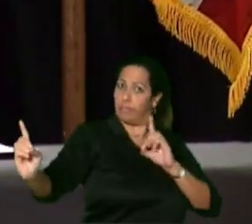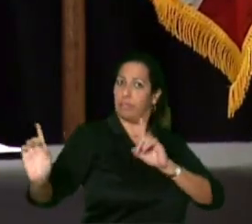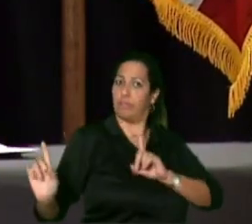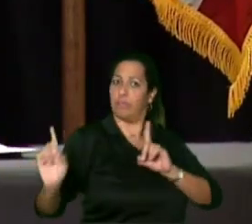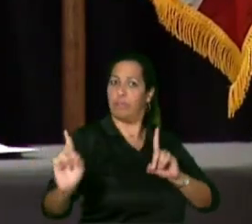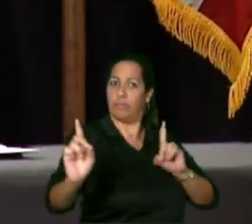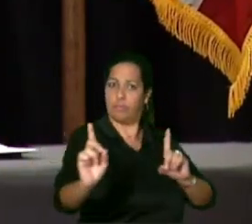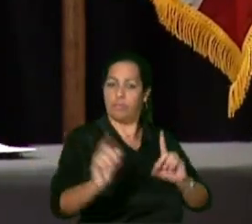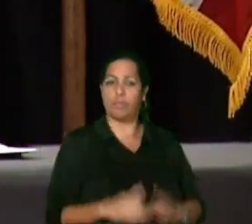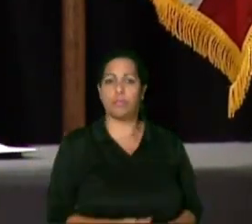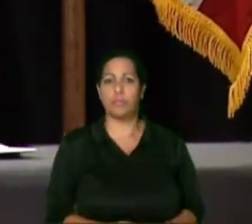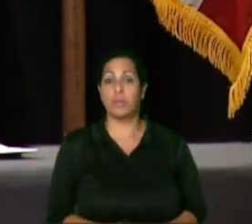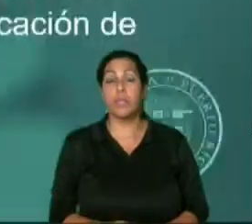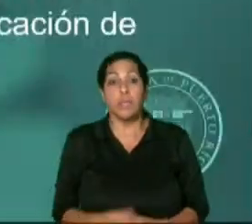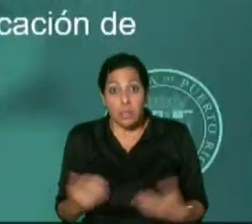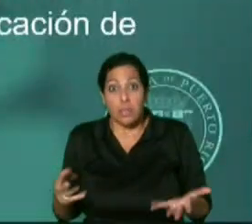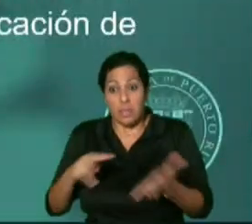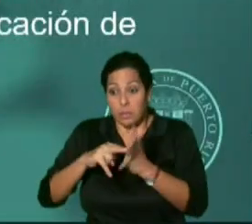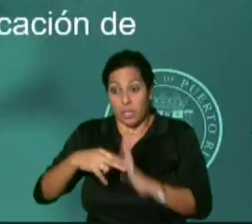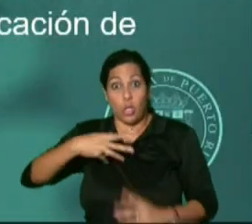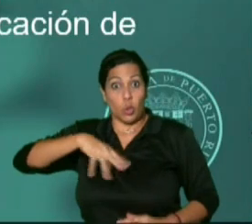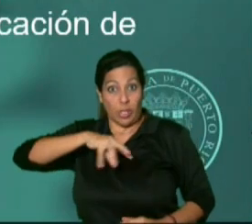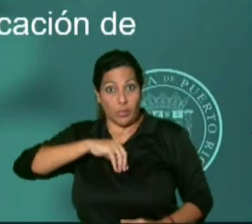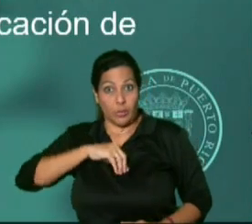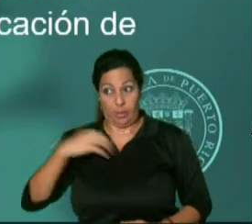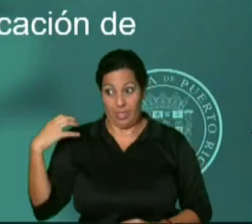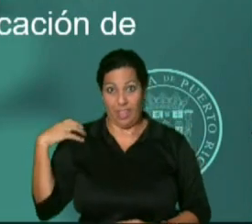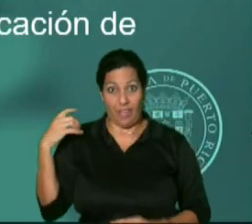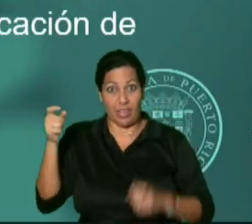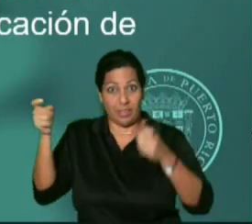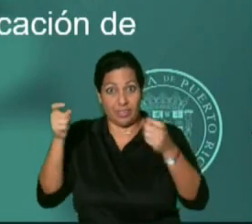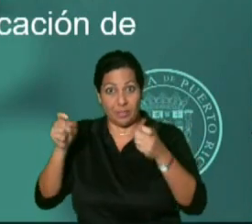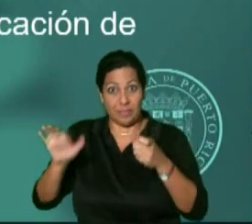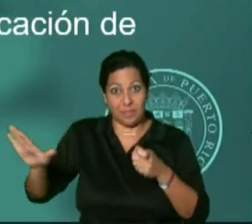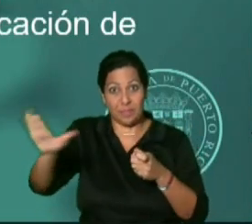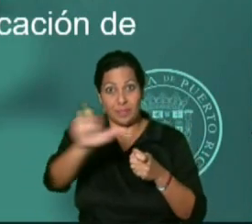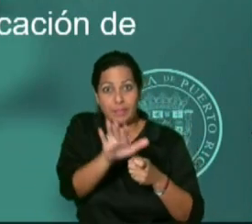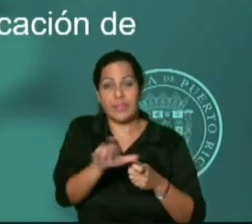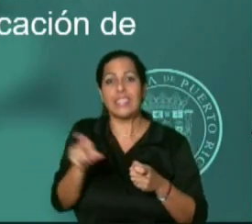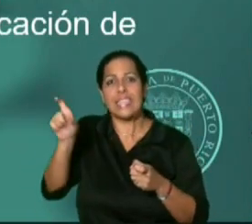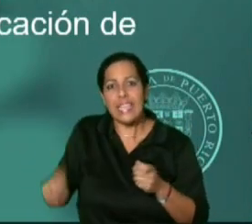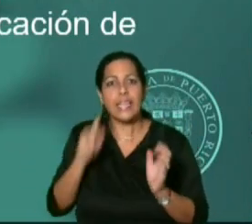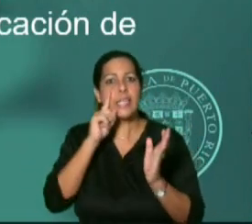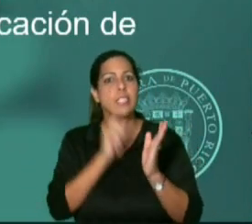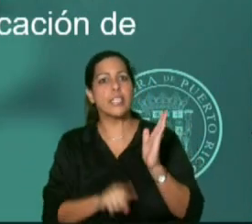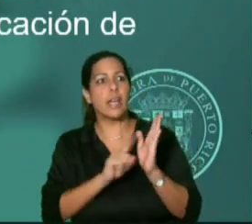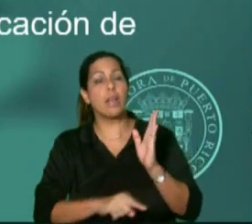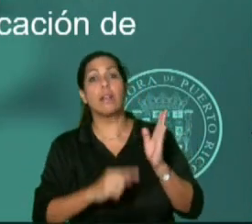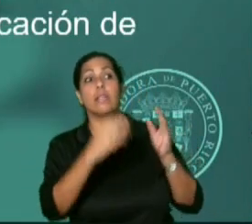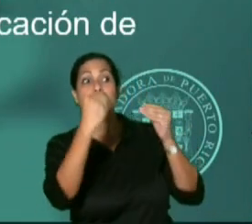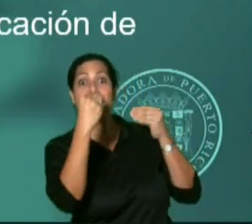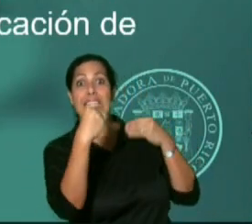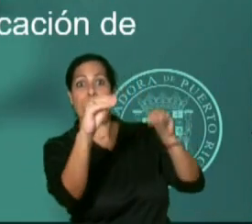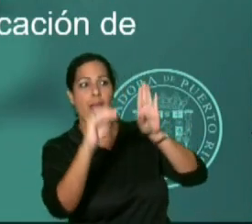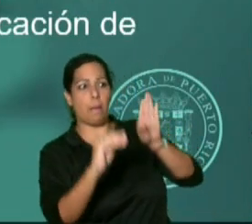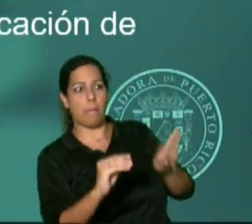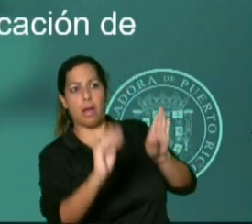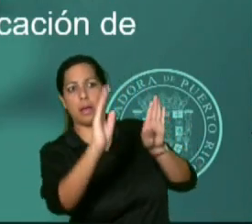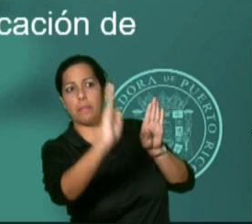La administración de estos centros comerciales deberán asegurarse de que ningún inquilino se exceda de la ocupación